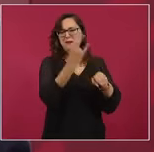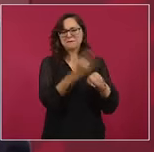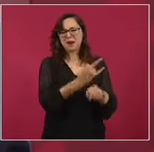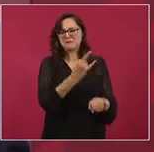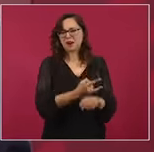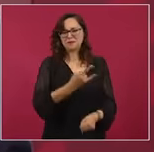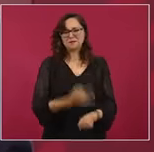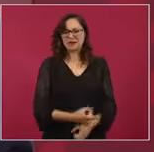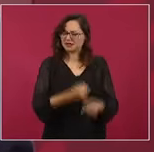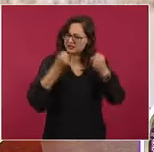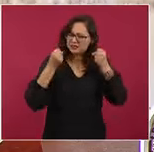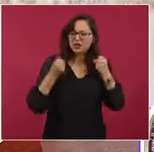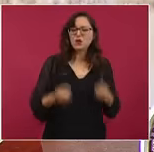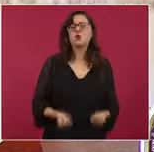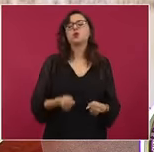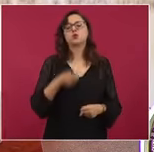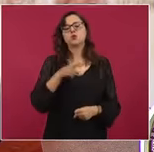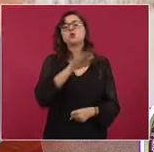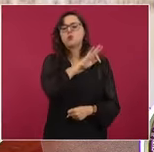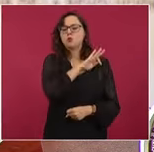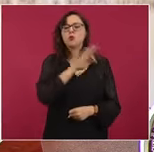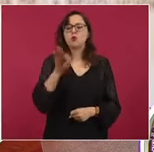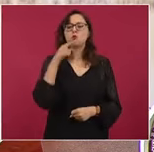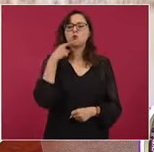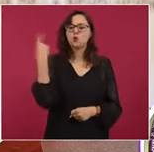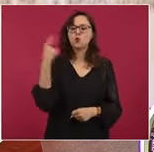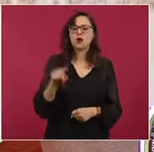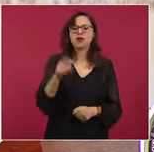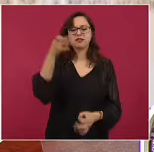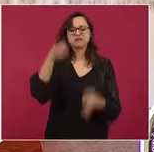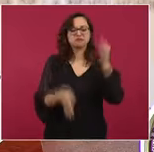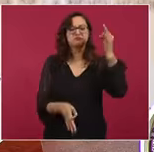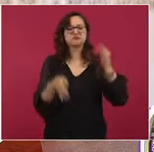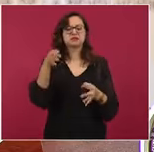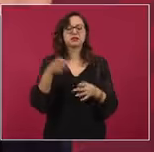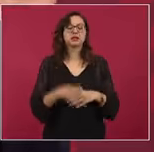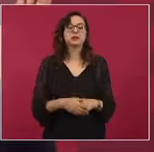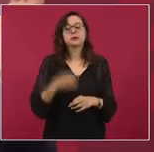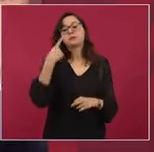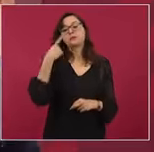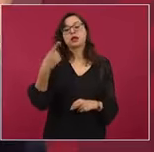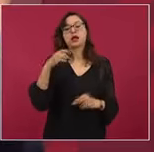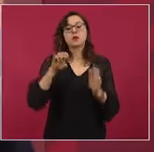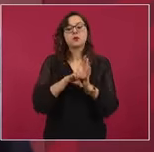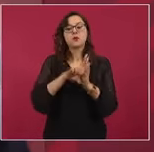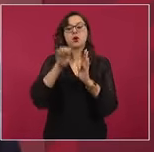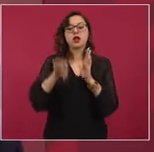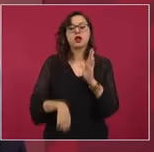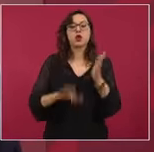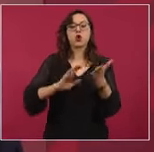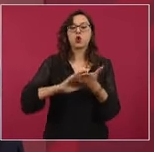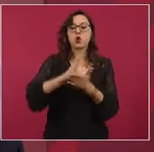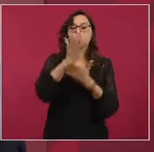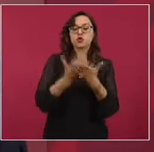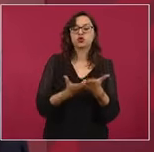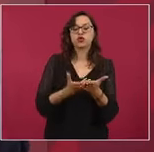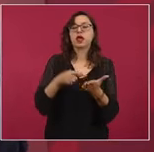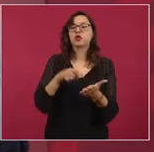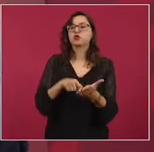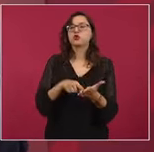contratos. Es como si quisiéramos cancelar los contratos que dieron cuando la